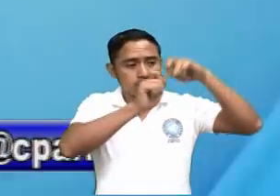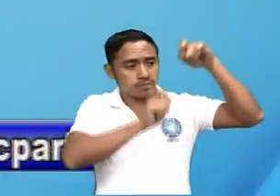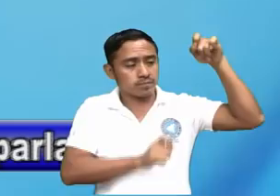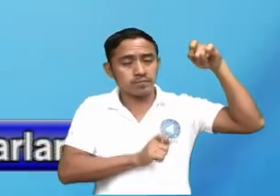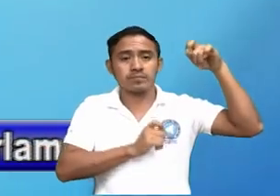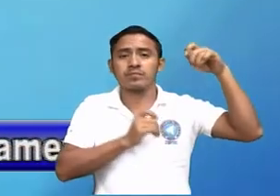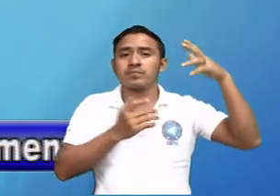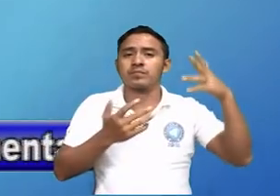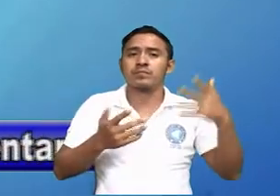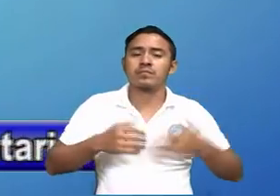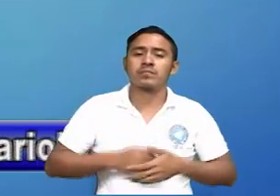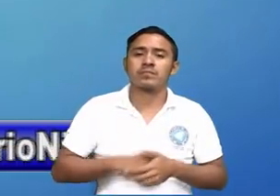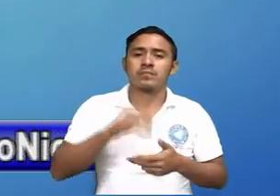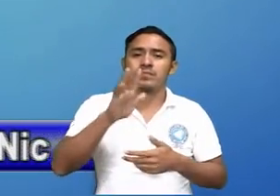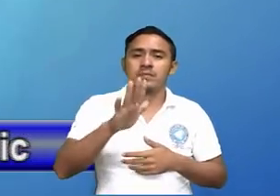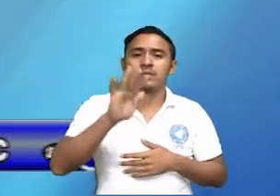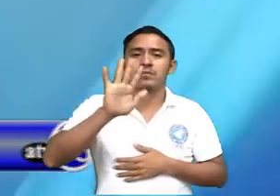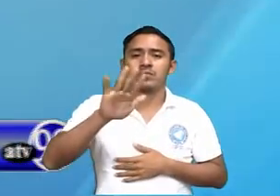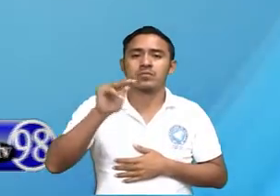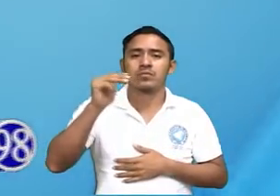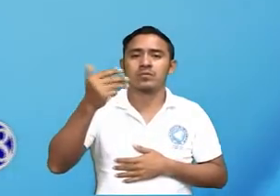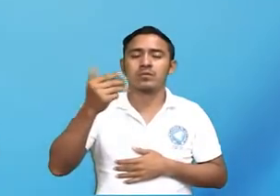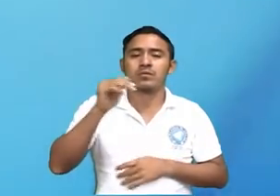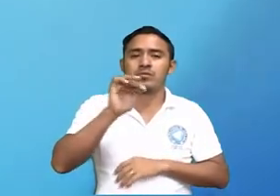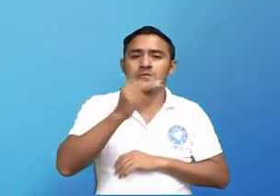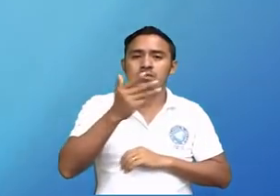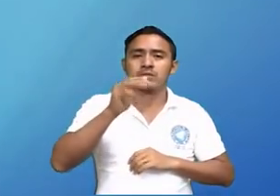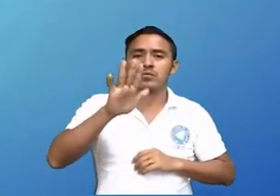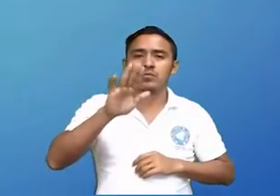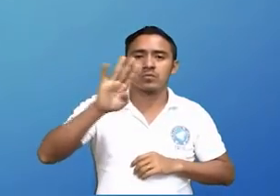tallados a